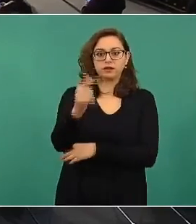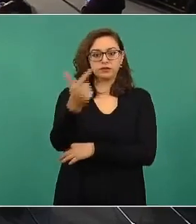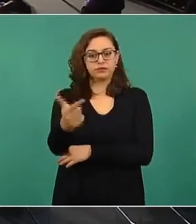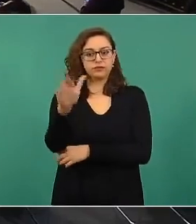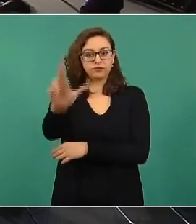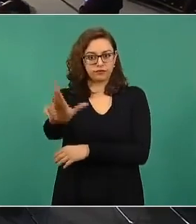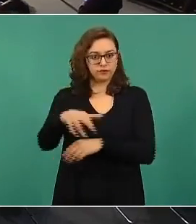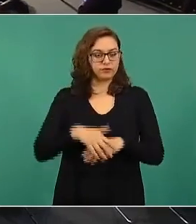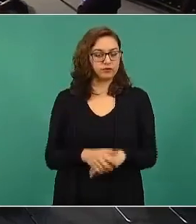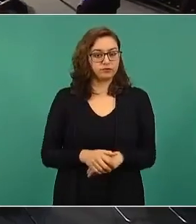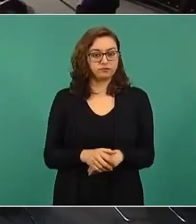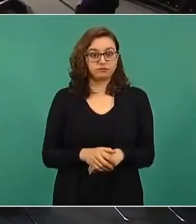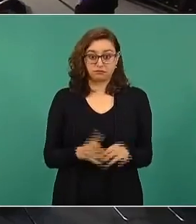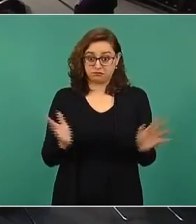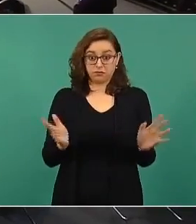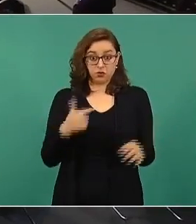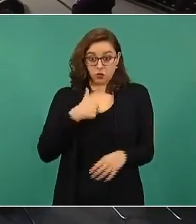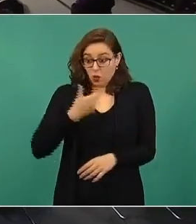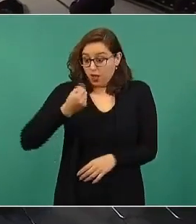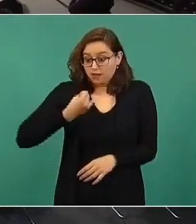le digo a Leti,